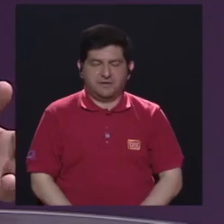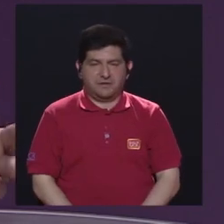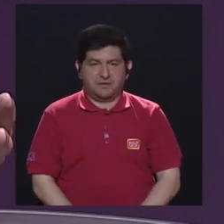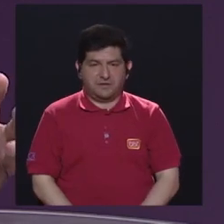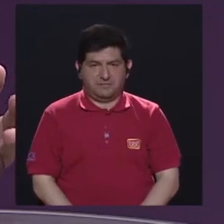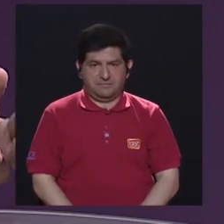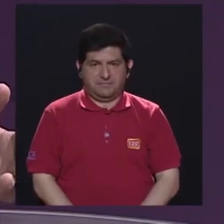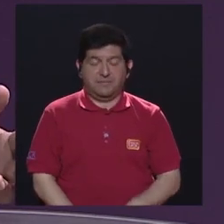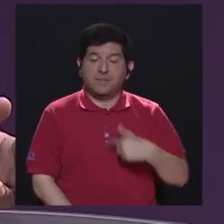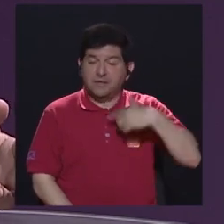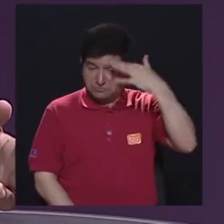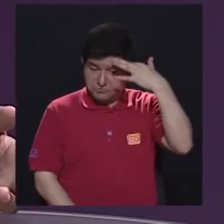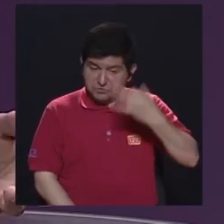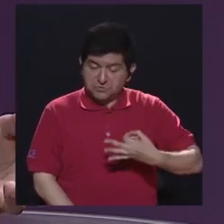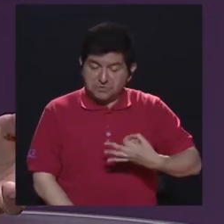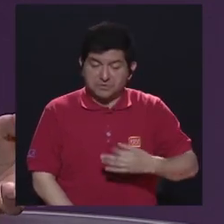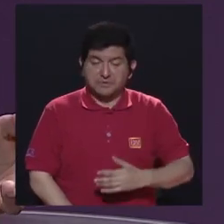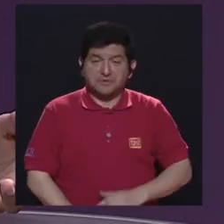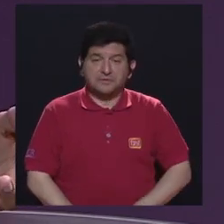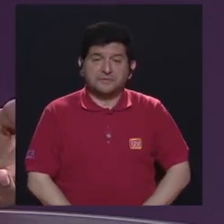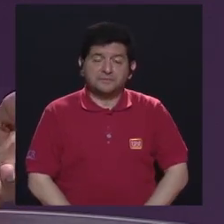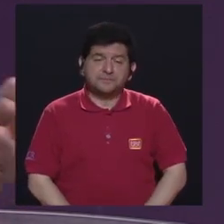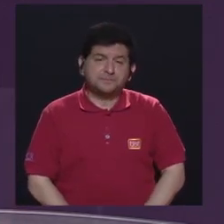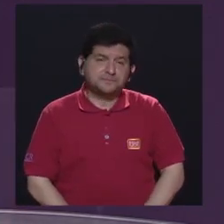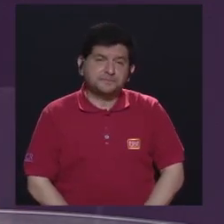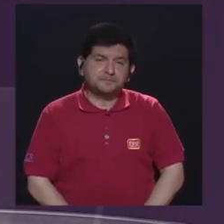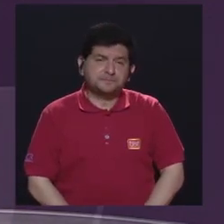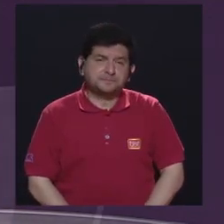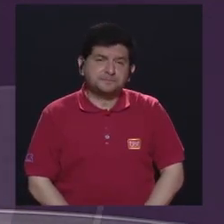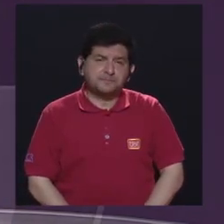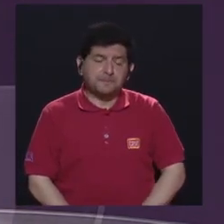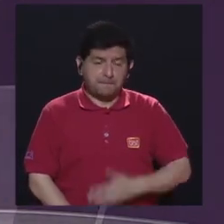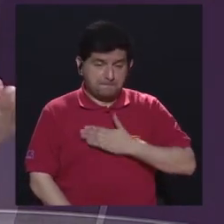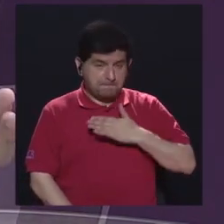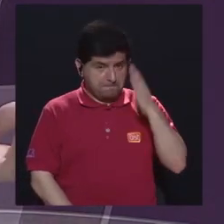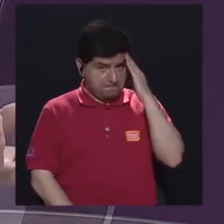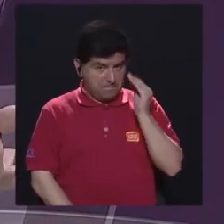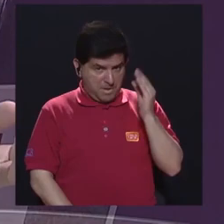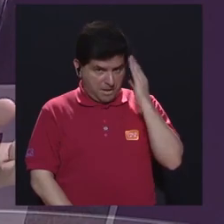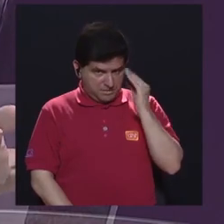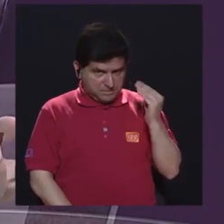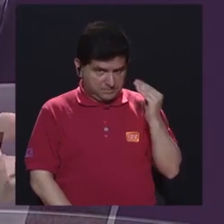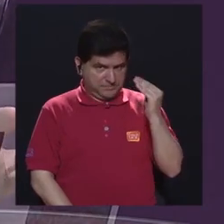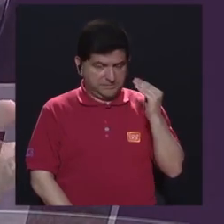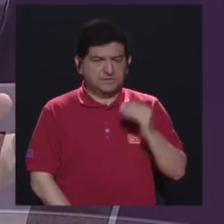O en ese sentido. Y yo creería que en mi experiencia